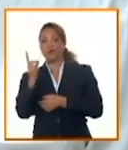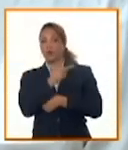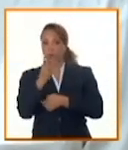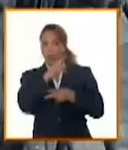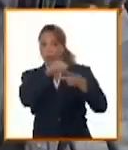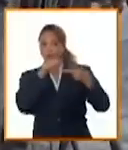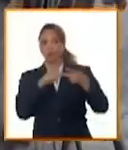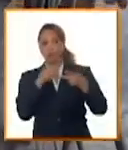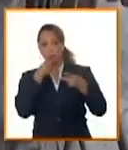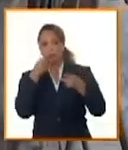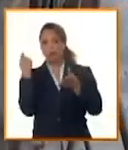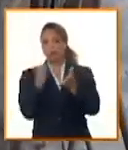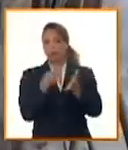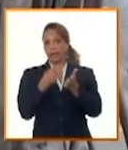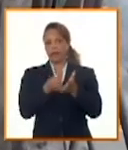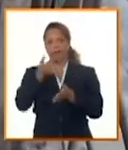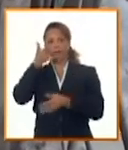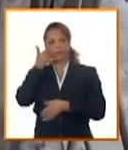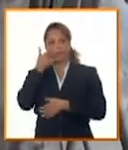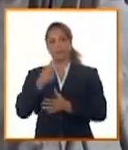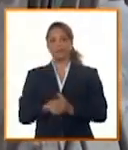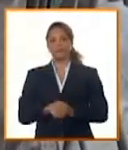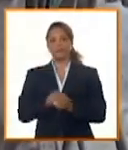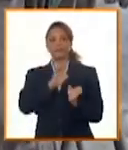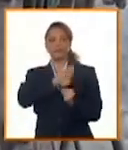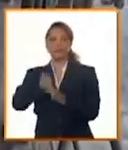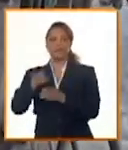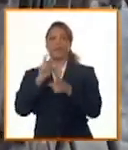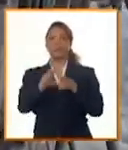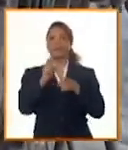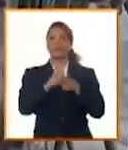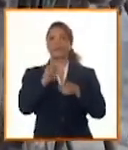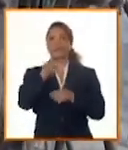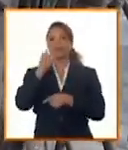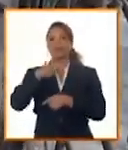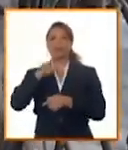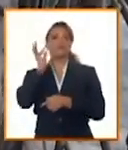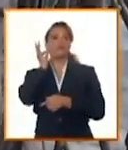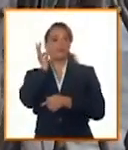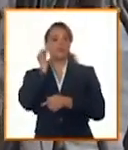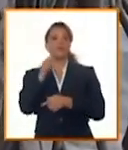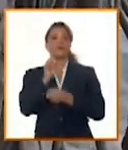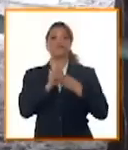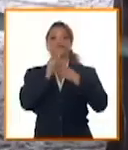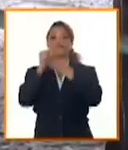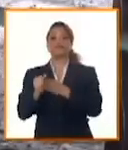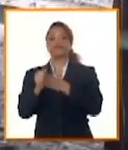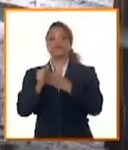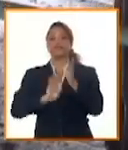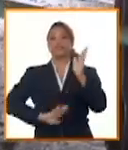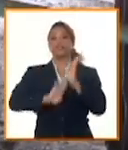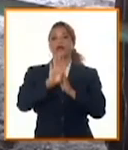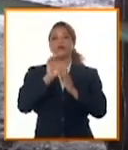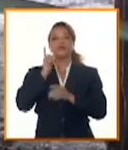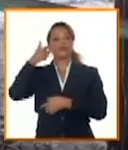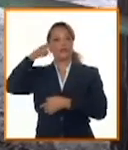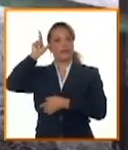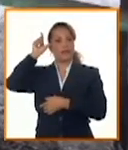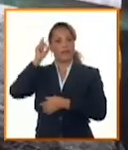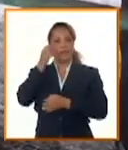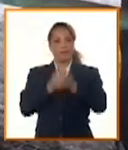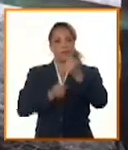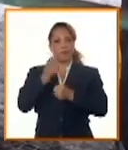a través de esa vía la cooperativa veinticuatro de febrero es líder en el desarrollo de la producción Ganadera en este territorio del país